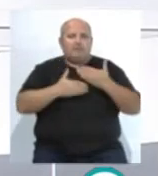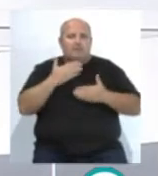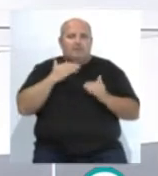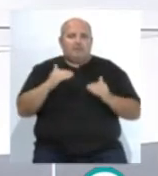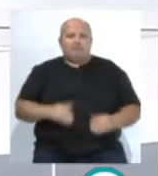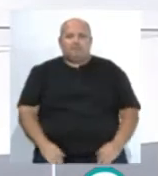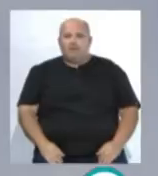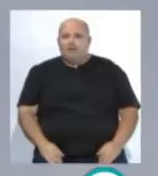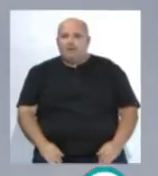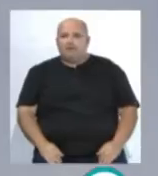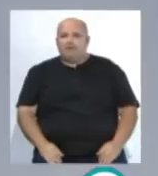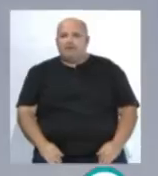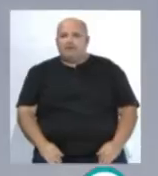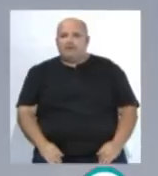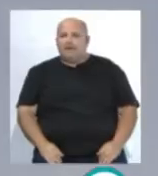de momento.